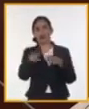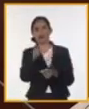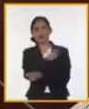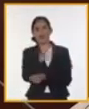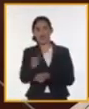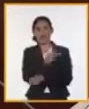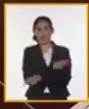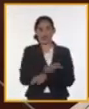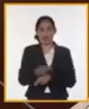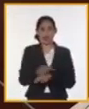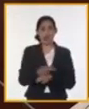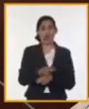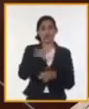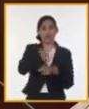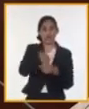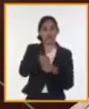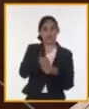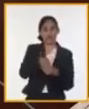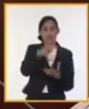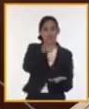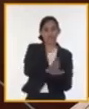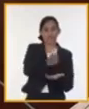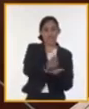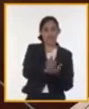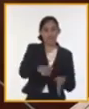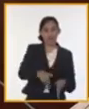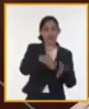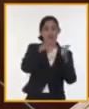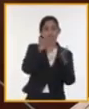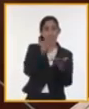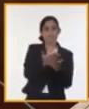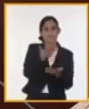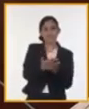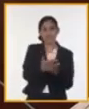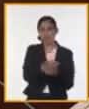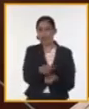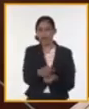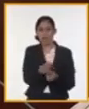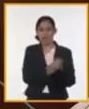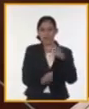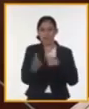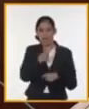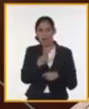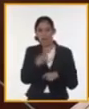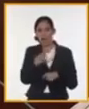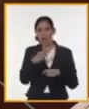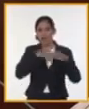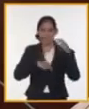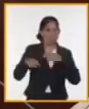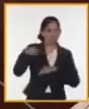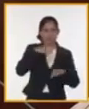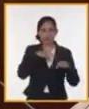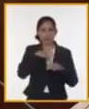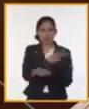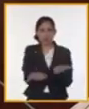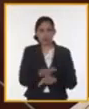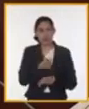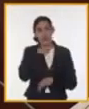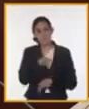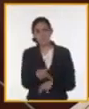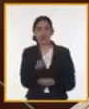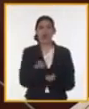cantidad de instituciones, organizaciones que se dedican al tema de la historia. El Instituto de Historia de